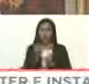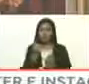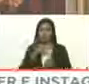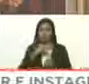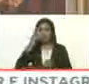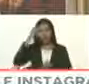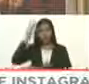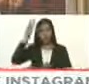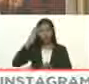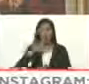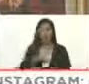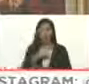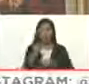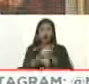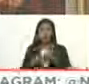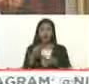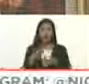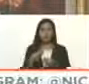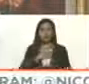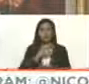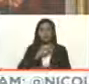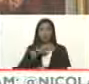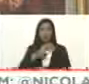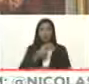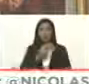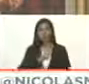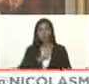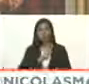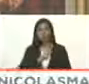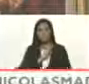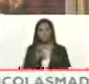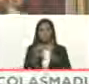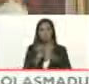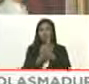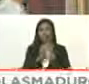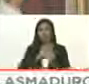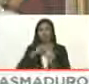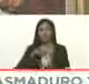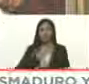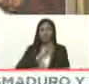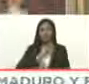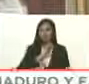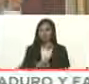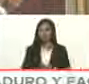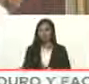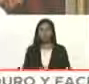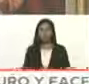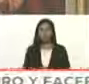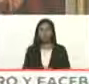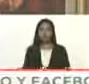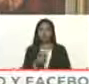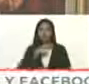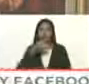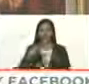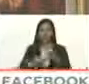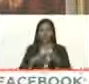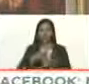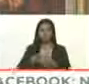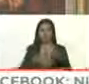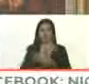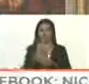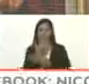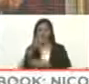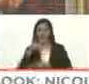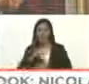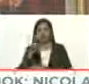Cuba fabricando nuestras propias vacunas. Made in Alba, Made